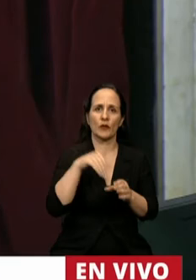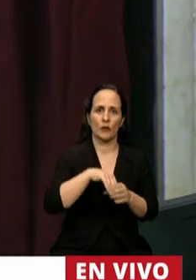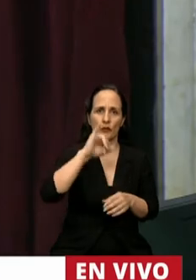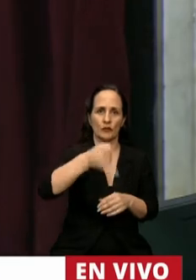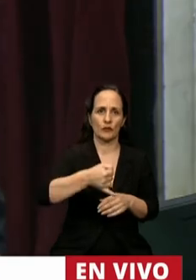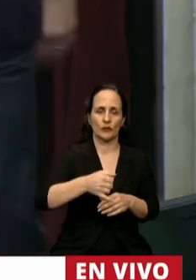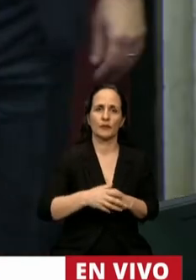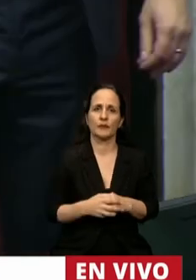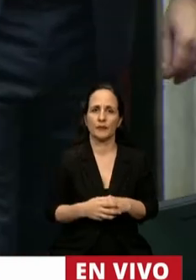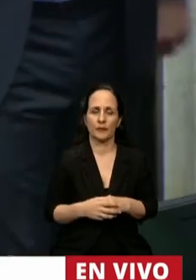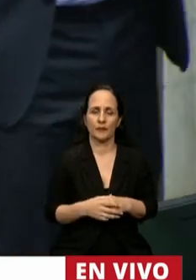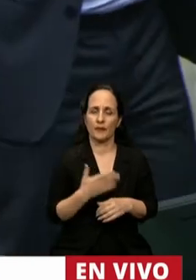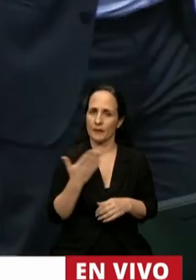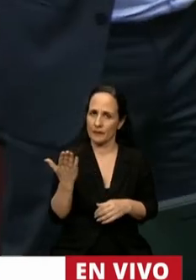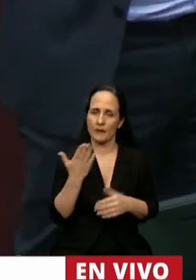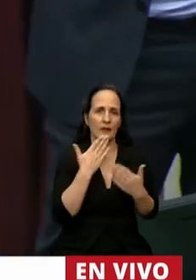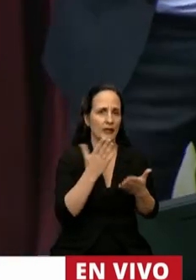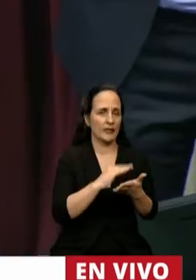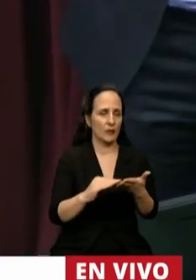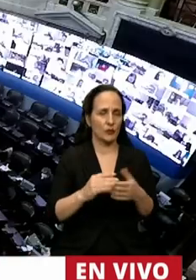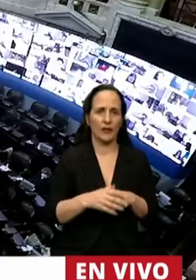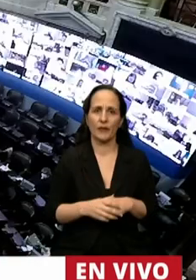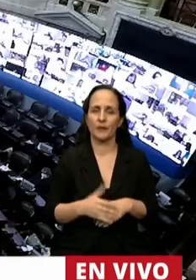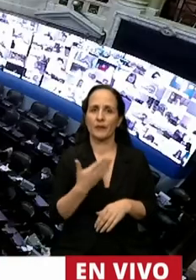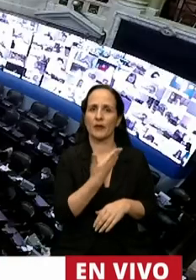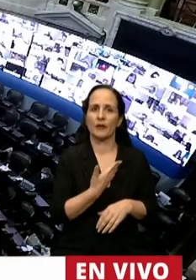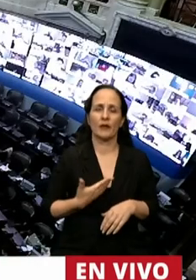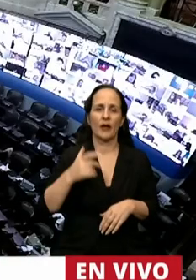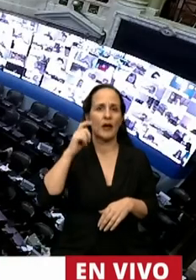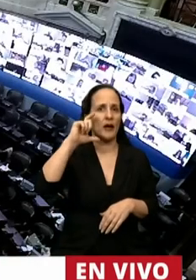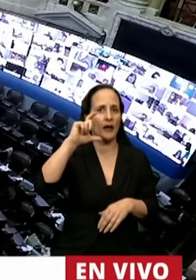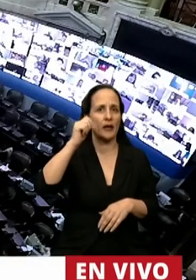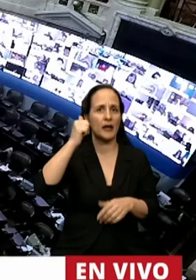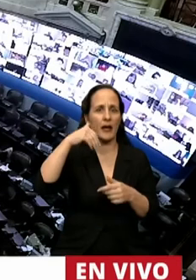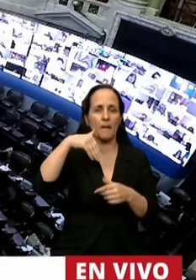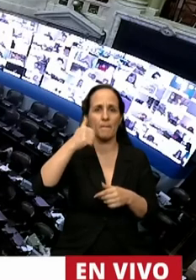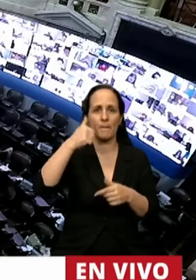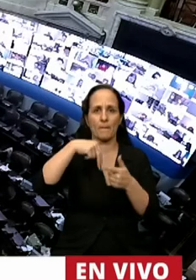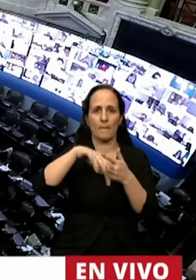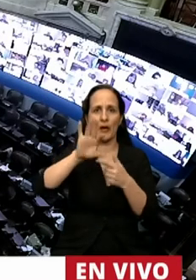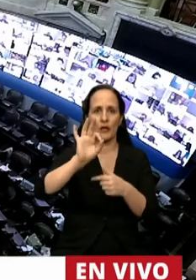Positivo, presidente. Gracias, diputado. Diputada Graciela Camaño.